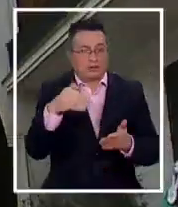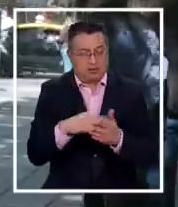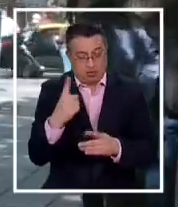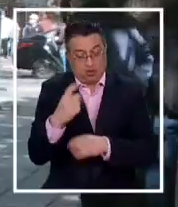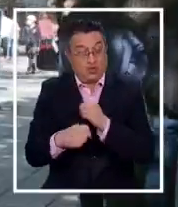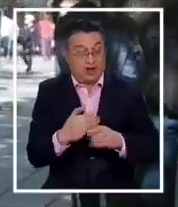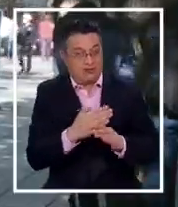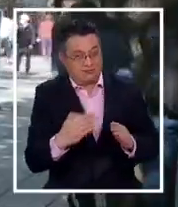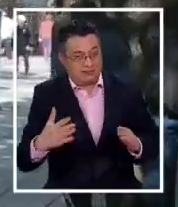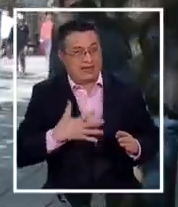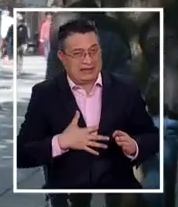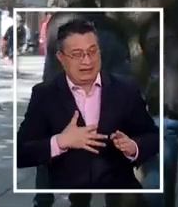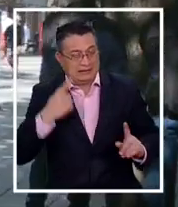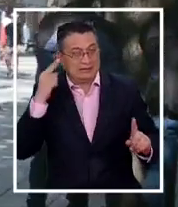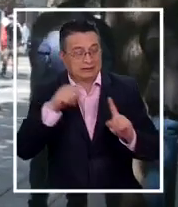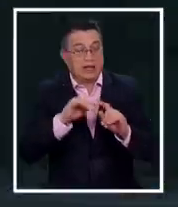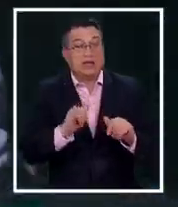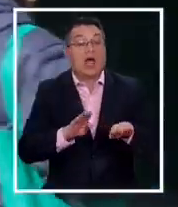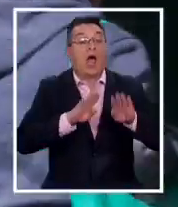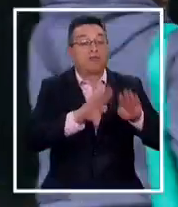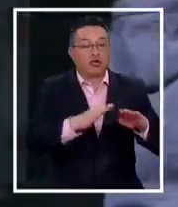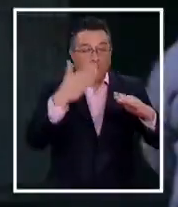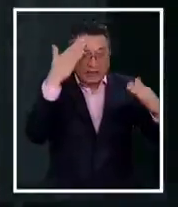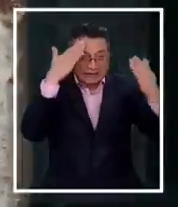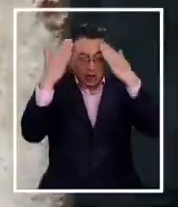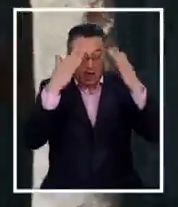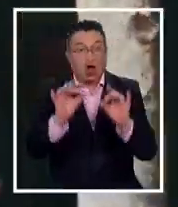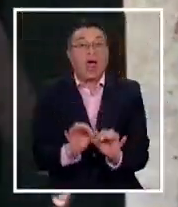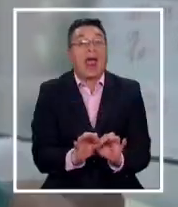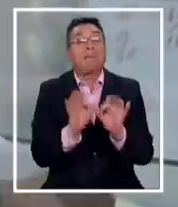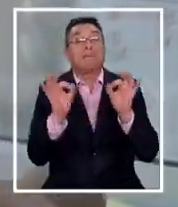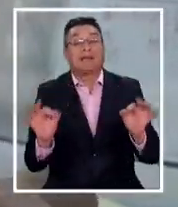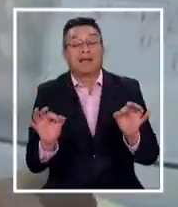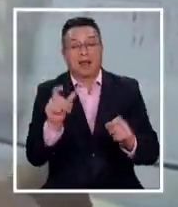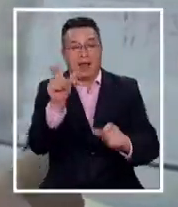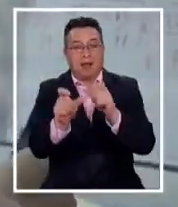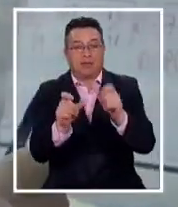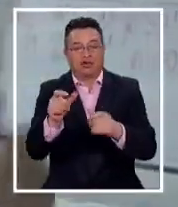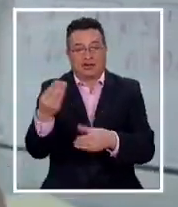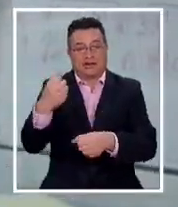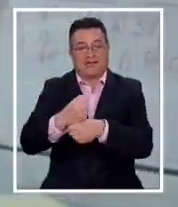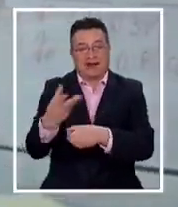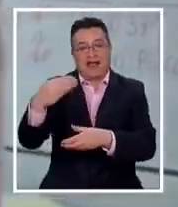atenciones y sumar además el apoyo psicológico especial para el personal de la salud.